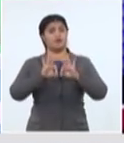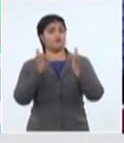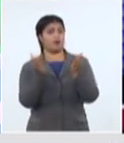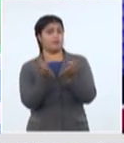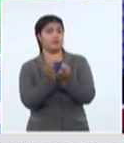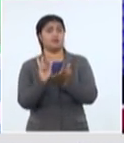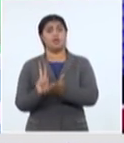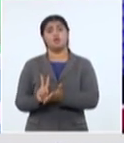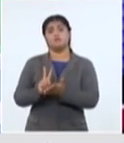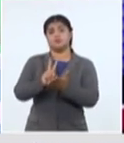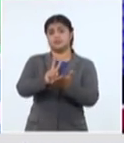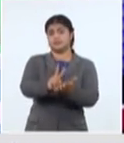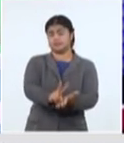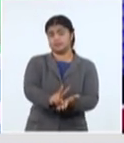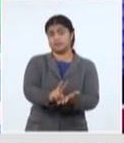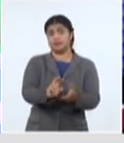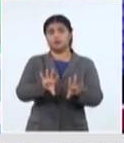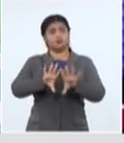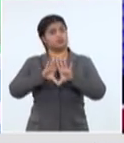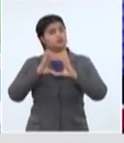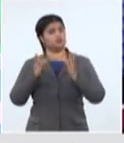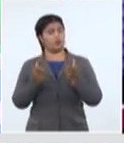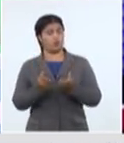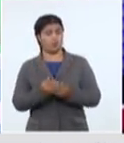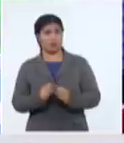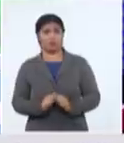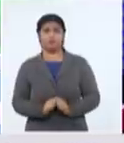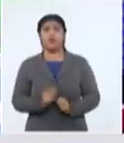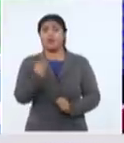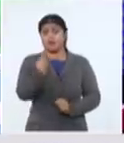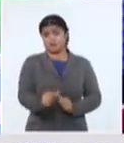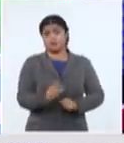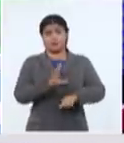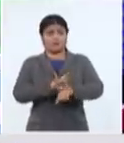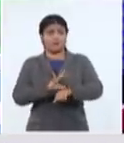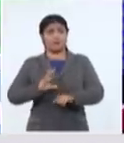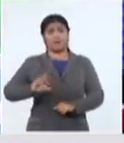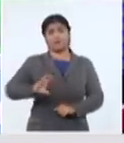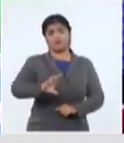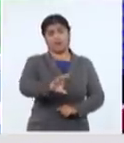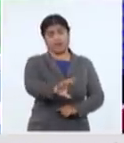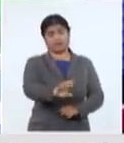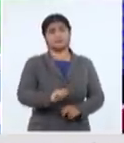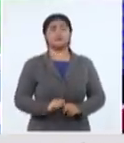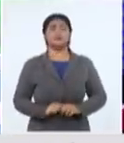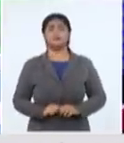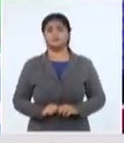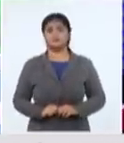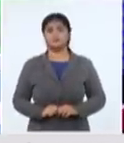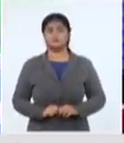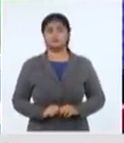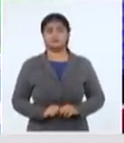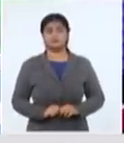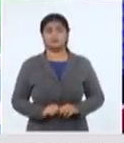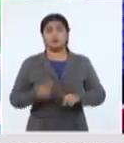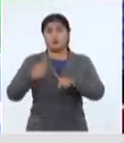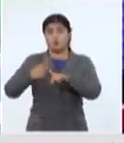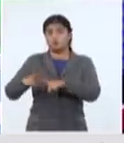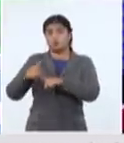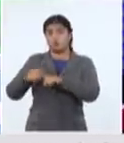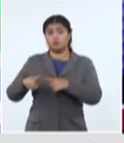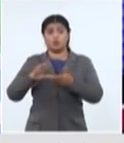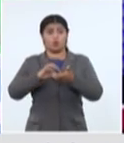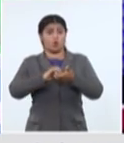precisamente por esa conducta de protección. La experiencia personal que tenemos y también de muchos colegas es que en